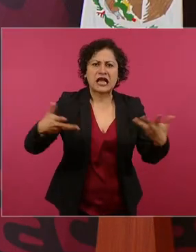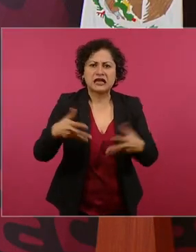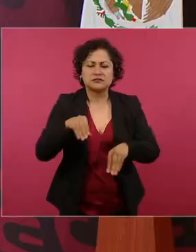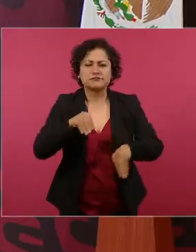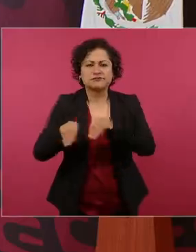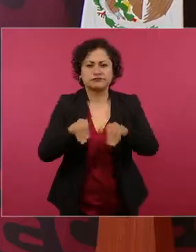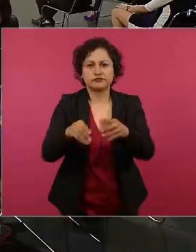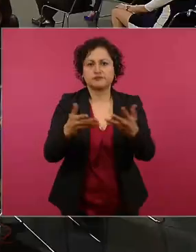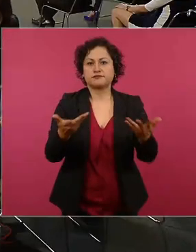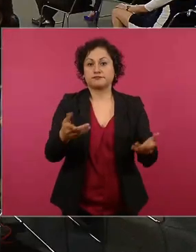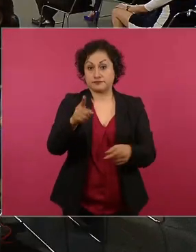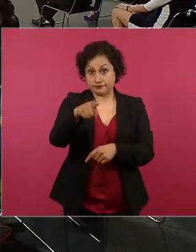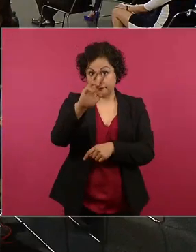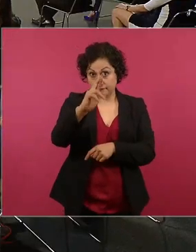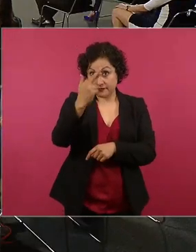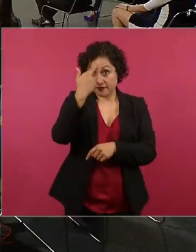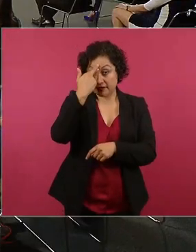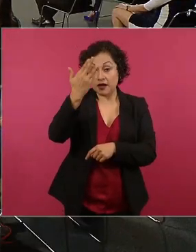Bolívar,